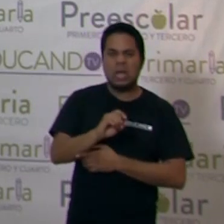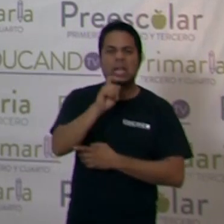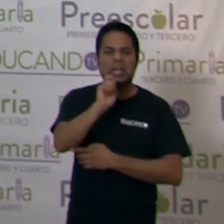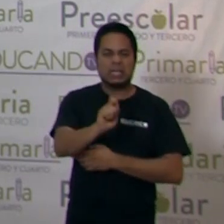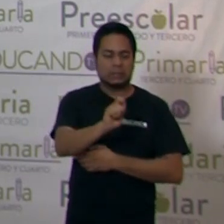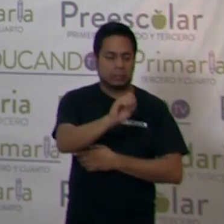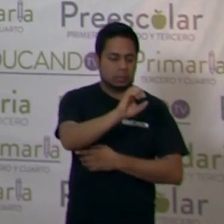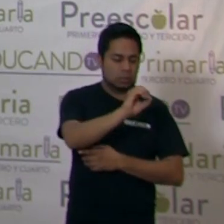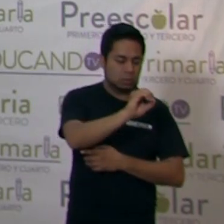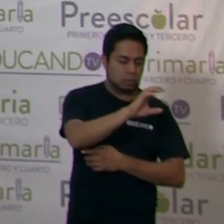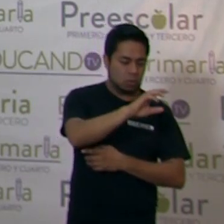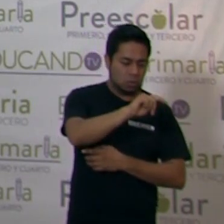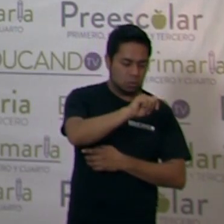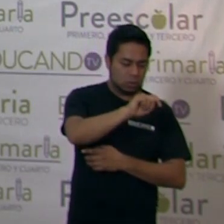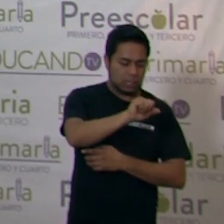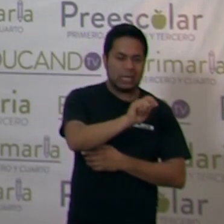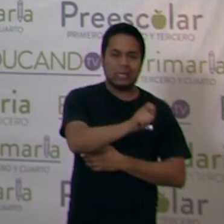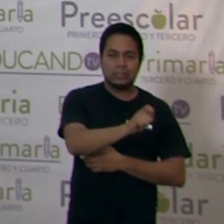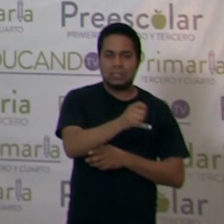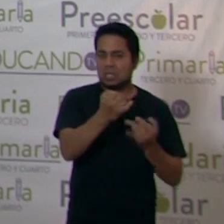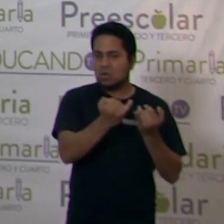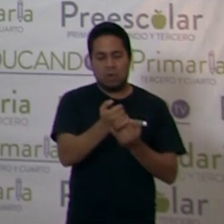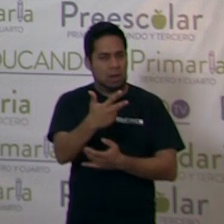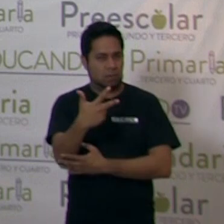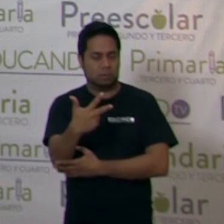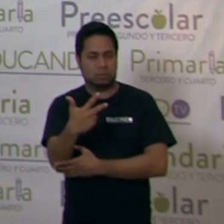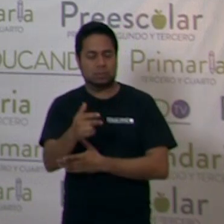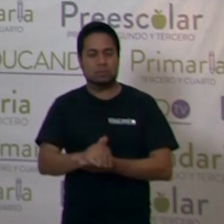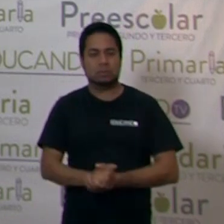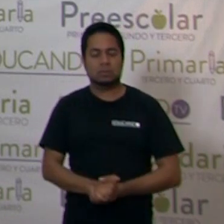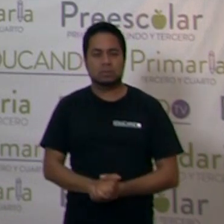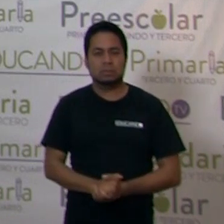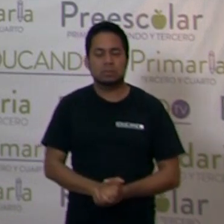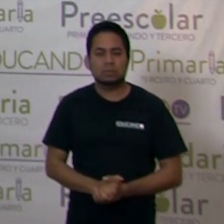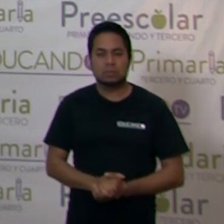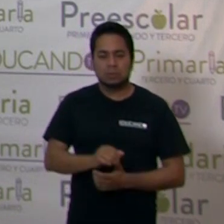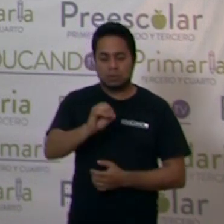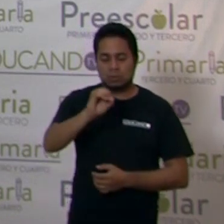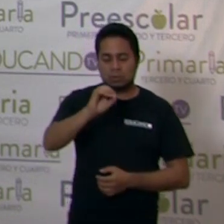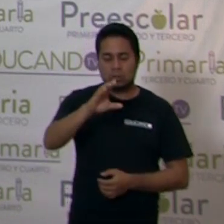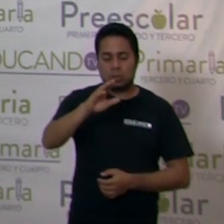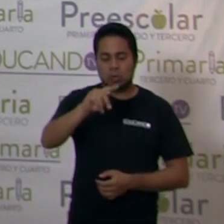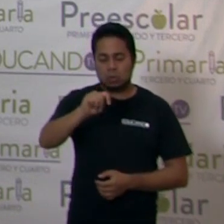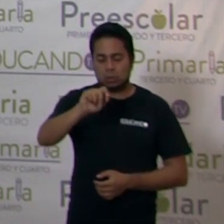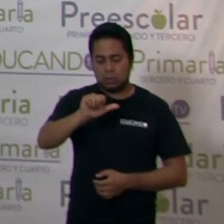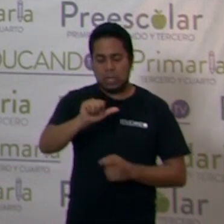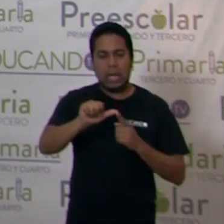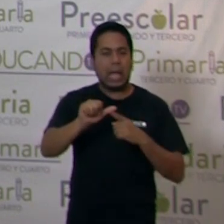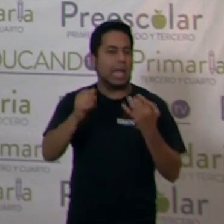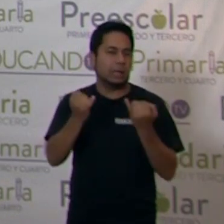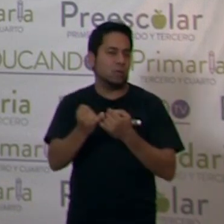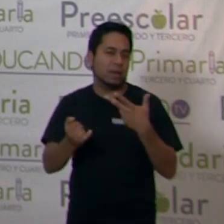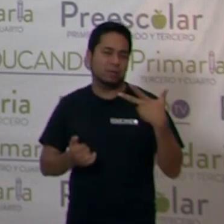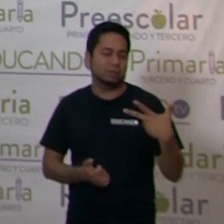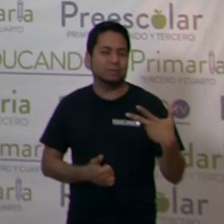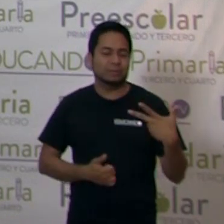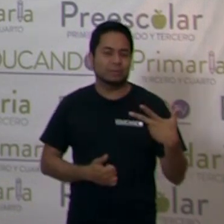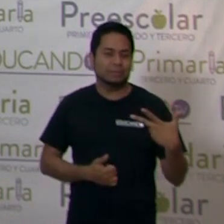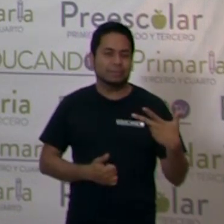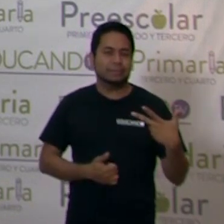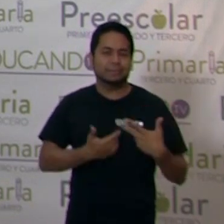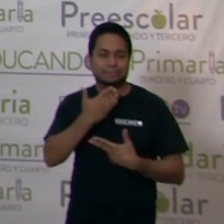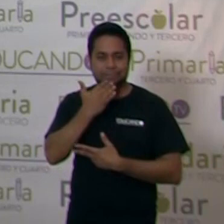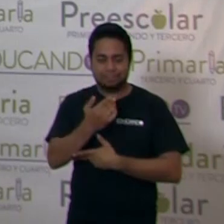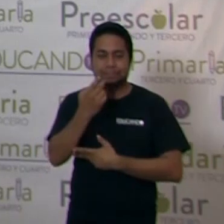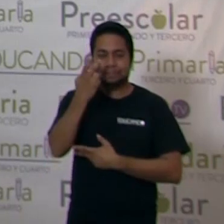a un ocho verdad cuando dice octa Ah ocho claro entonces